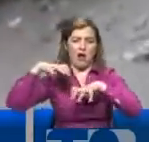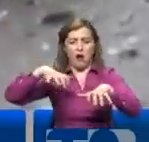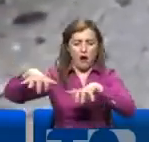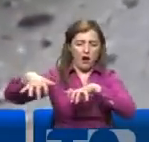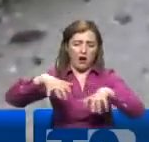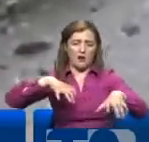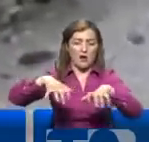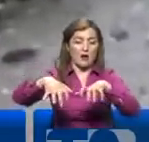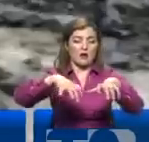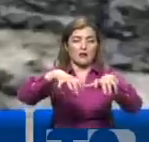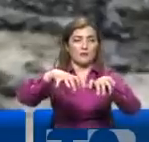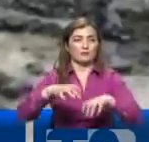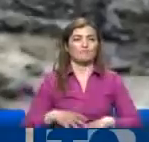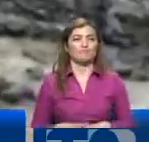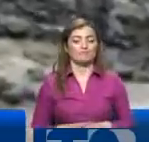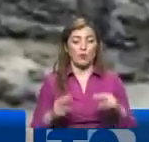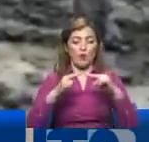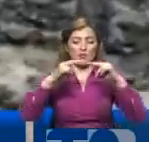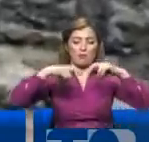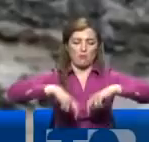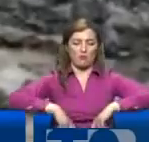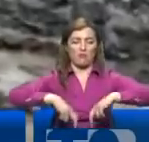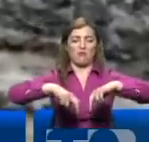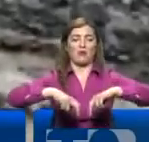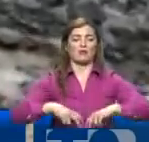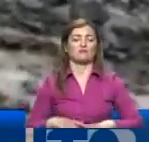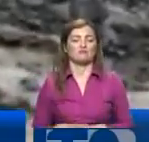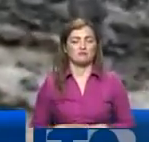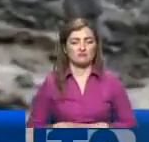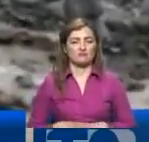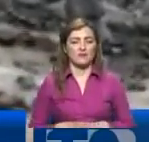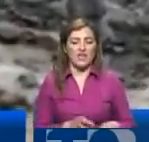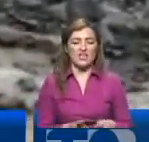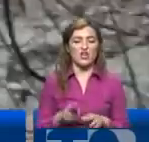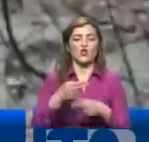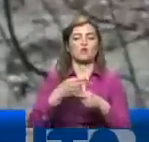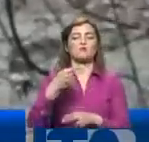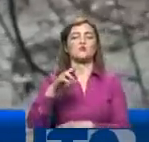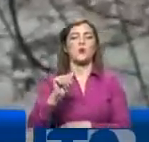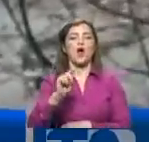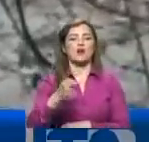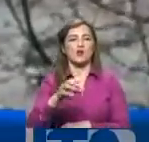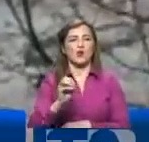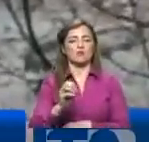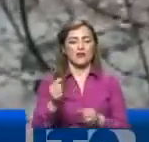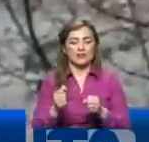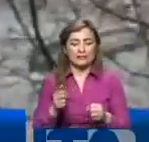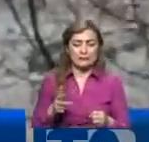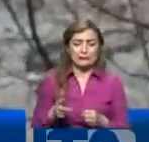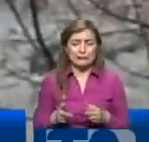que terminó por llevarse el puente que atravesaba el río Huango. Muchos vehículos se